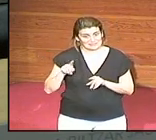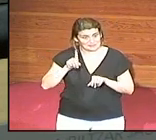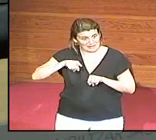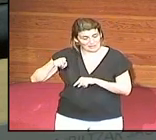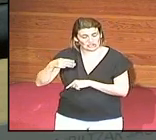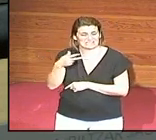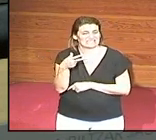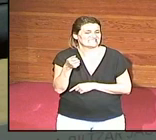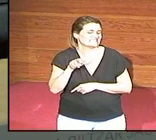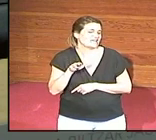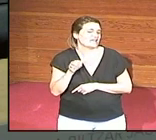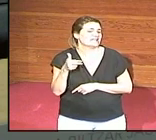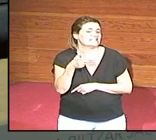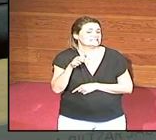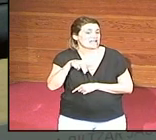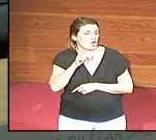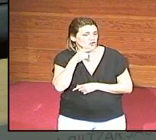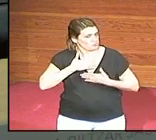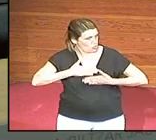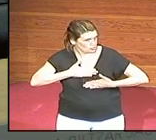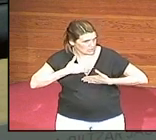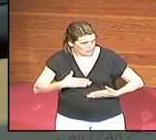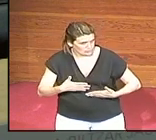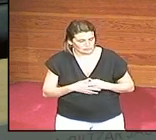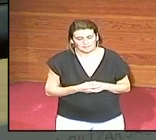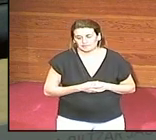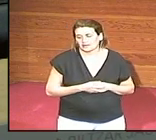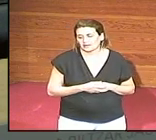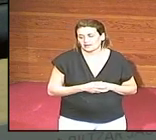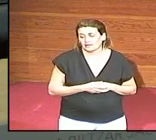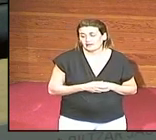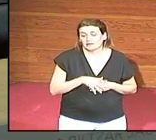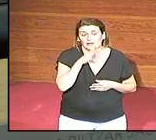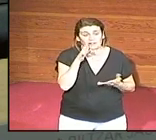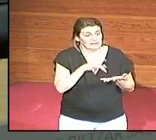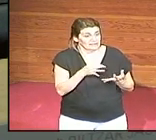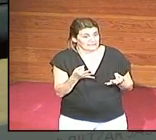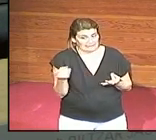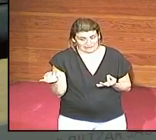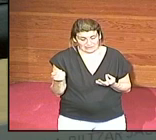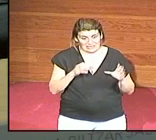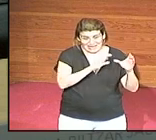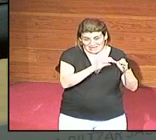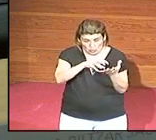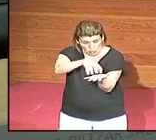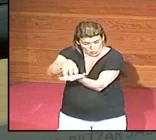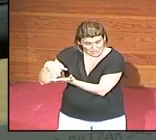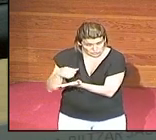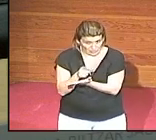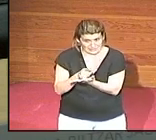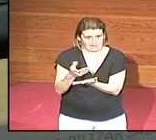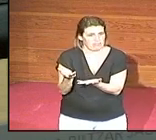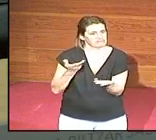chechenos, voluntarios, porque una de las cosas que pasa es que todas estas repúblicas que han sido castigadas